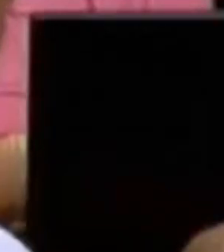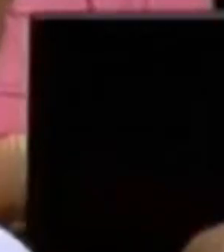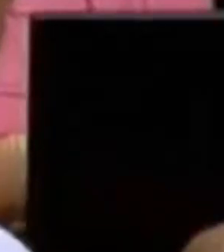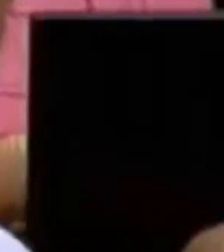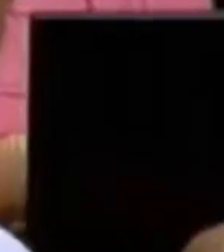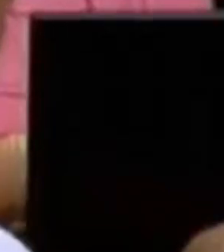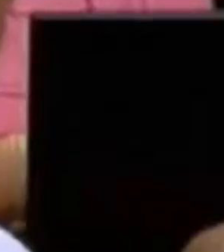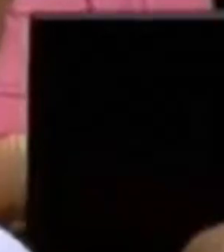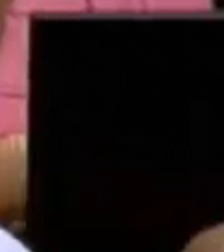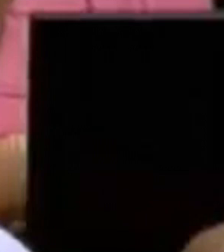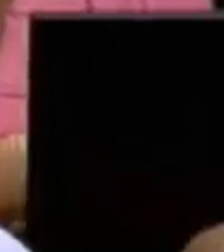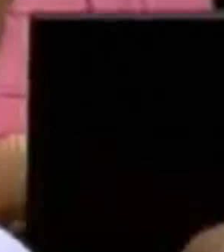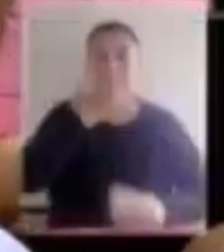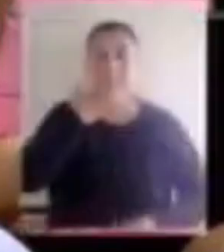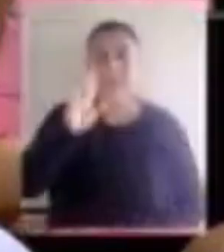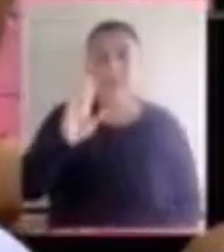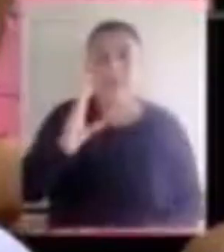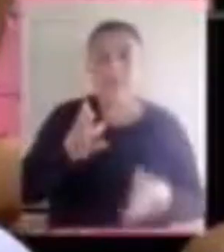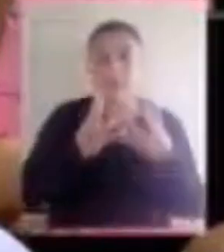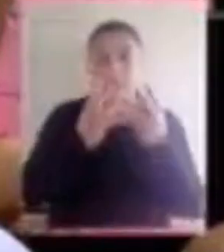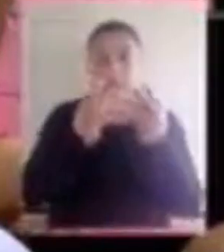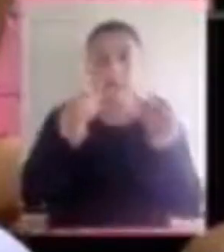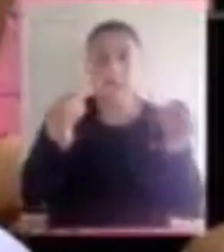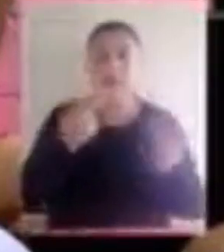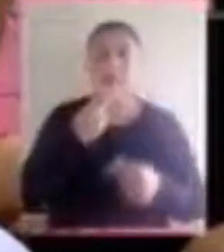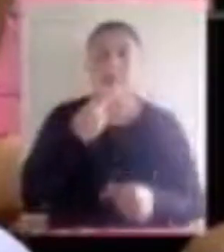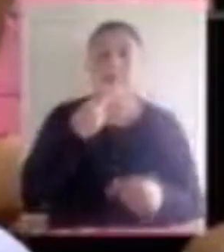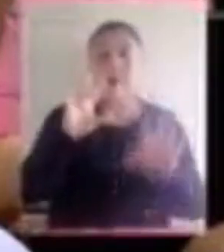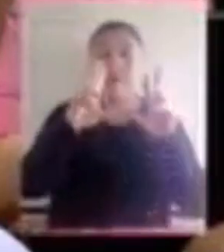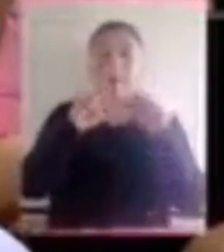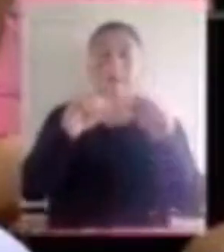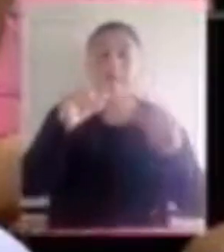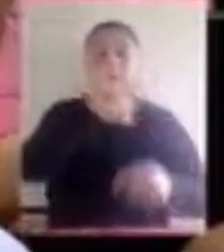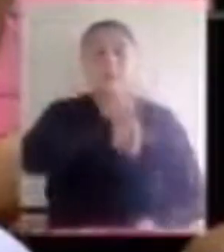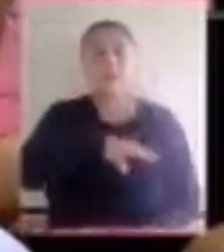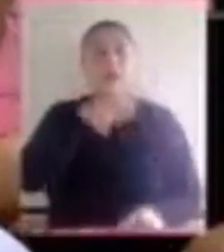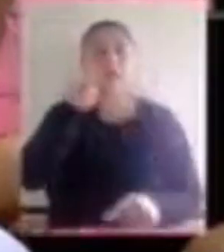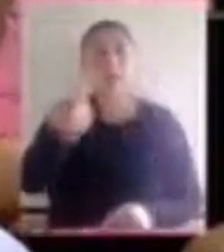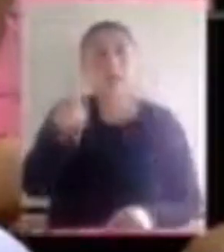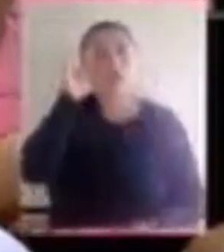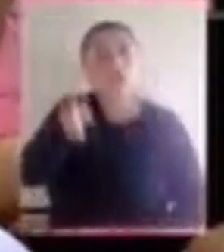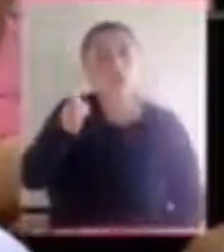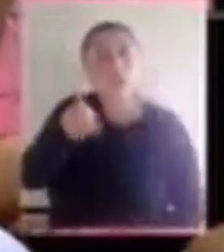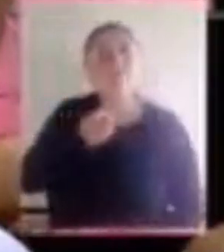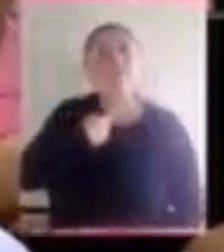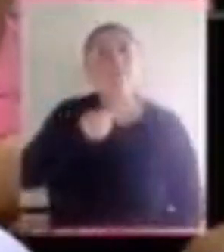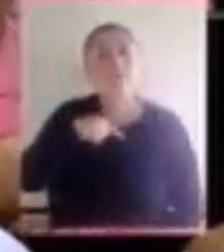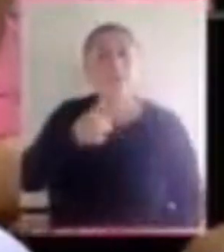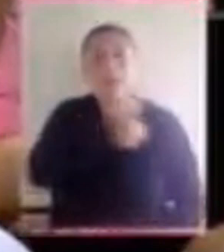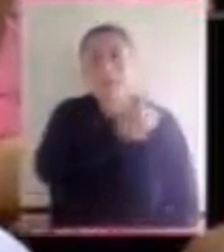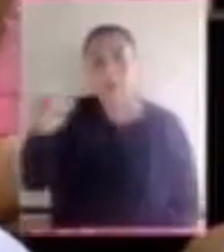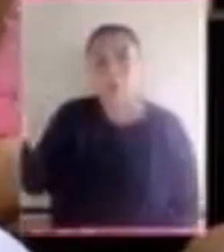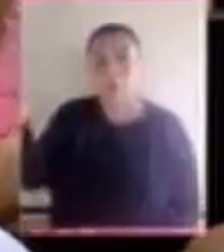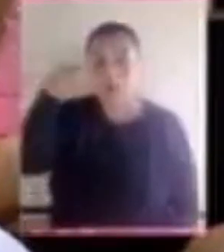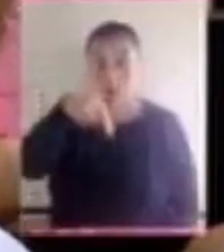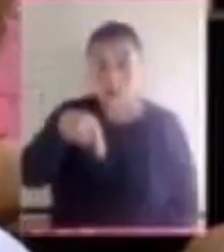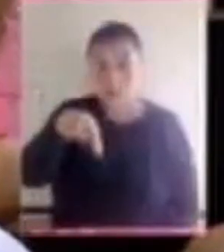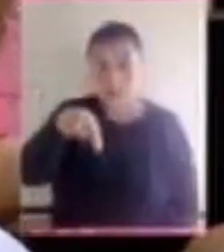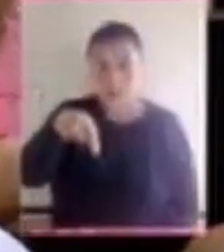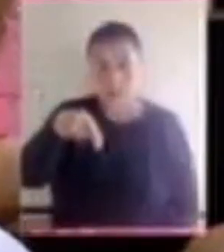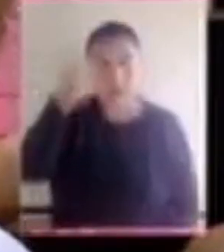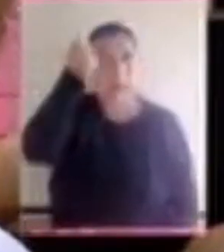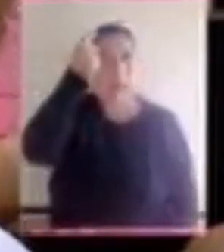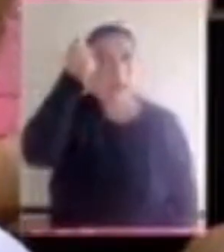una mejor calidad de vida para las familias chilenas, y eso debe ser de interés de todos quienes estamos acá. Entiendo que la